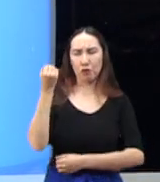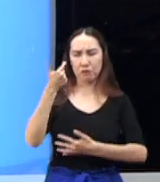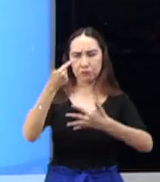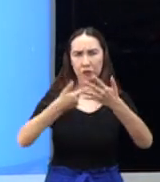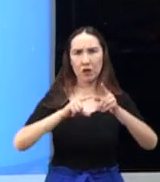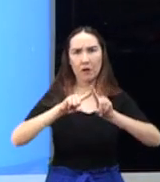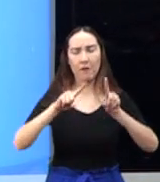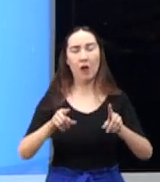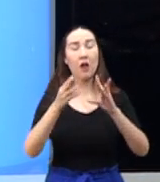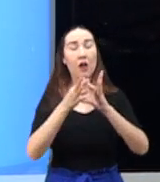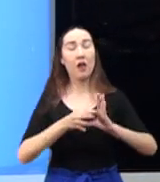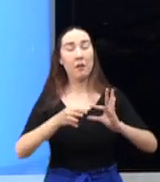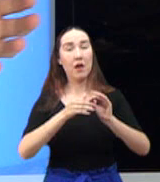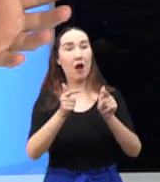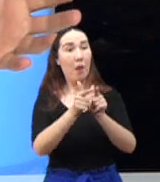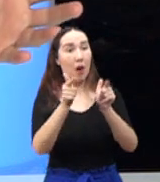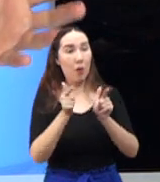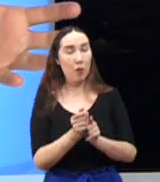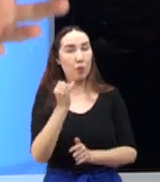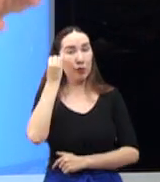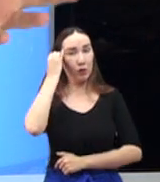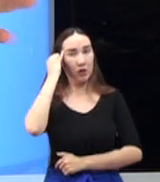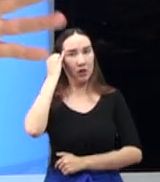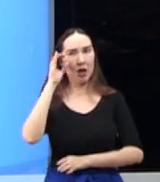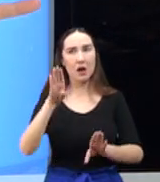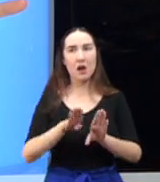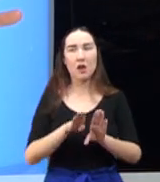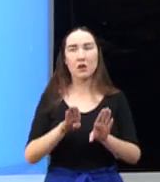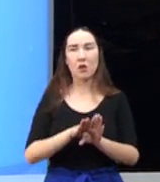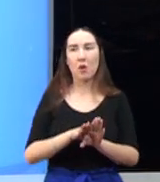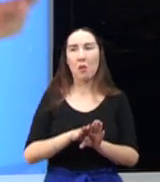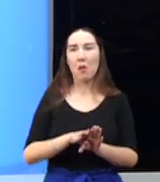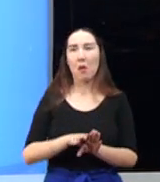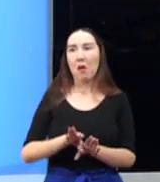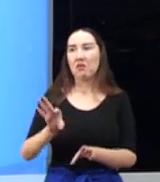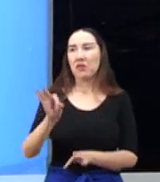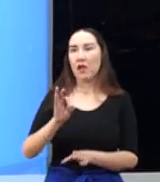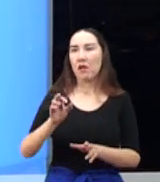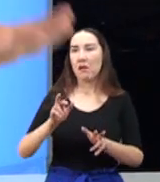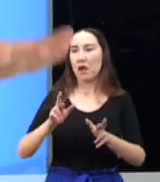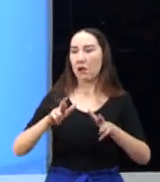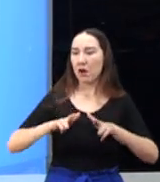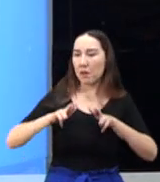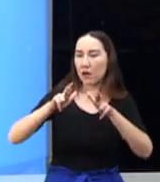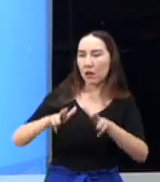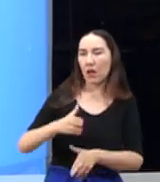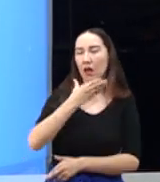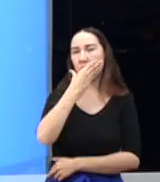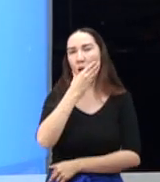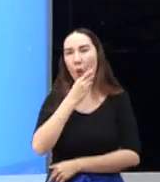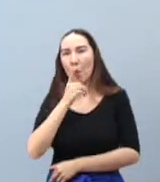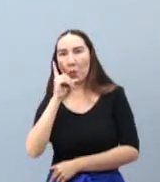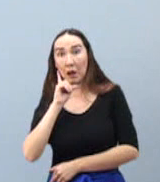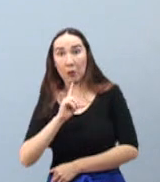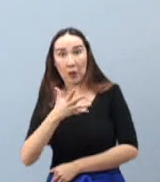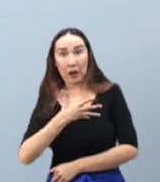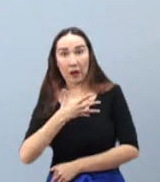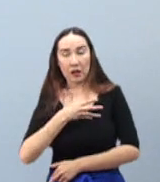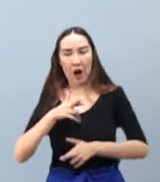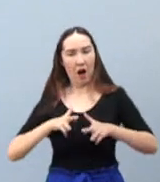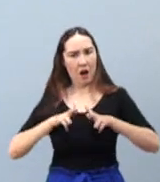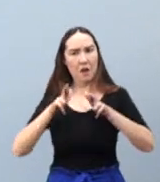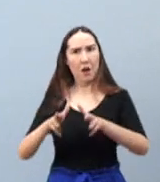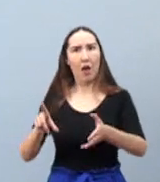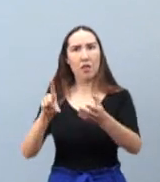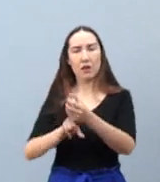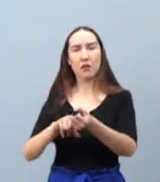pueblos y comunidades indígenas esperaban que tuviera un representante, un diputado prácticamente mujer o hombre, representando aquí en el Congreso